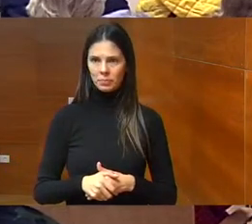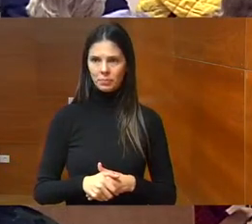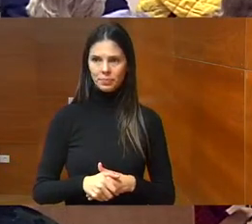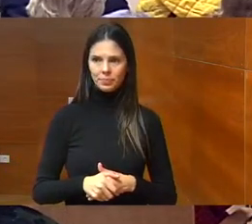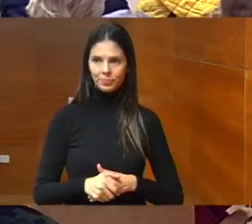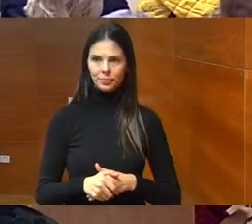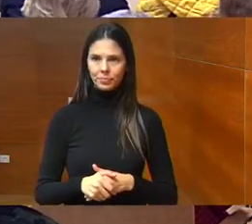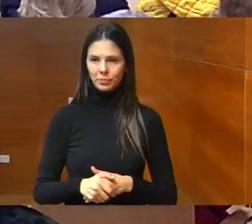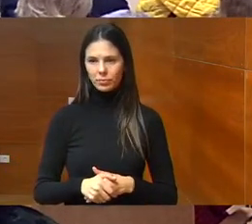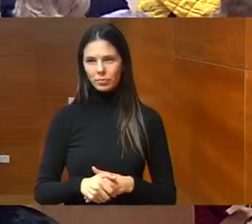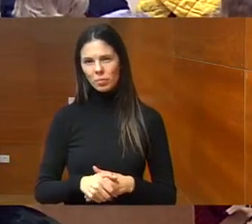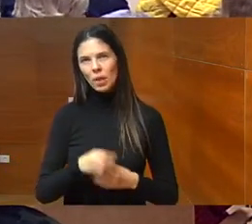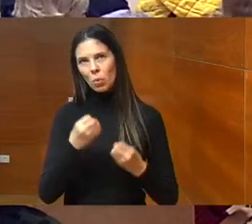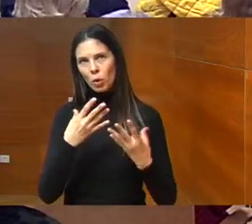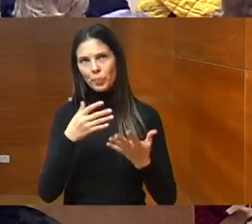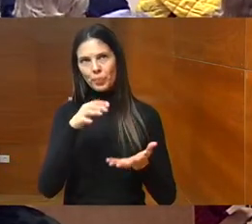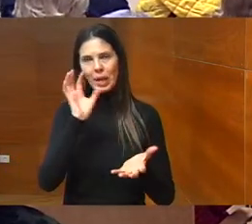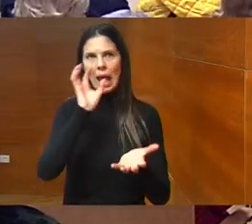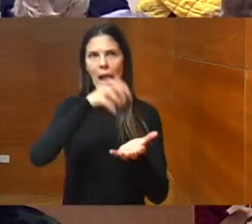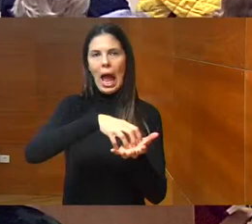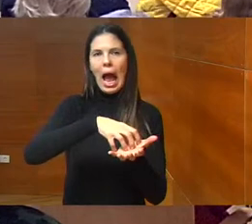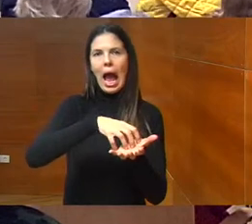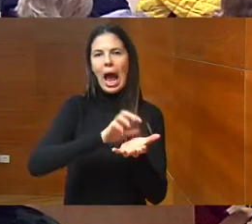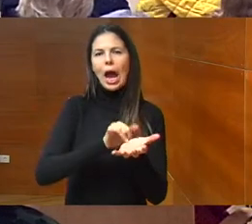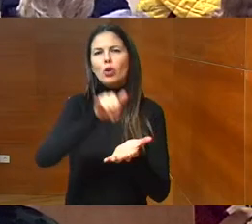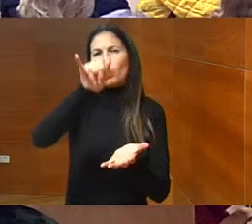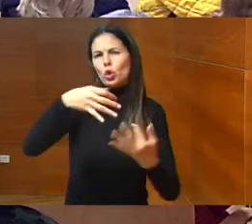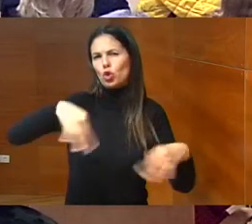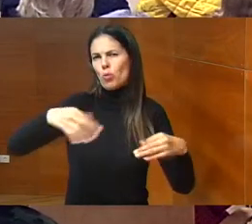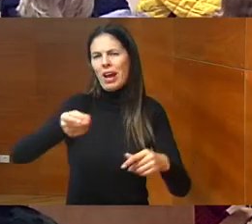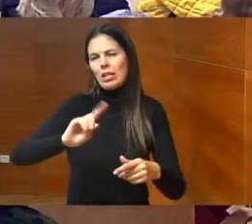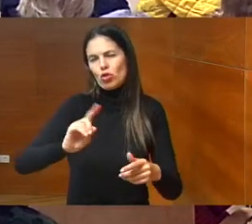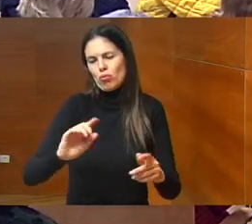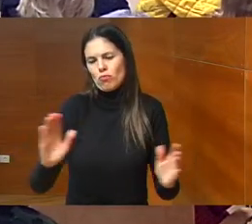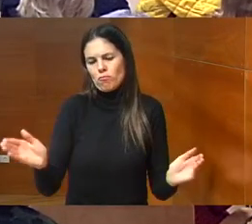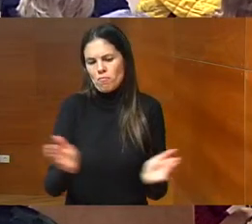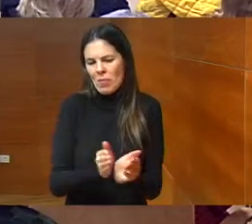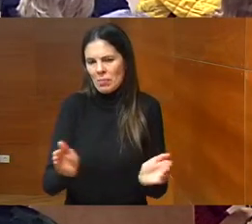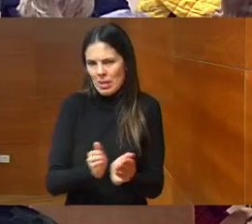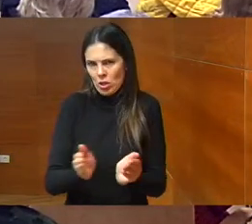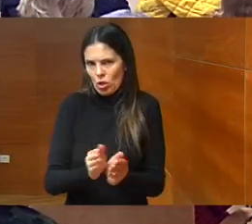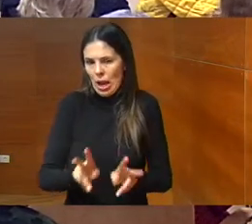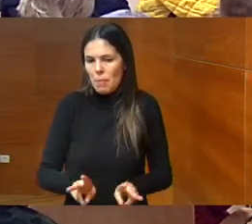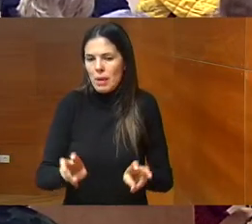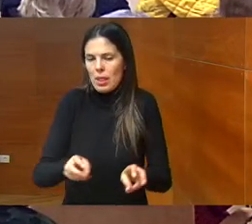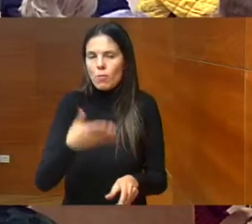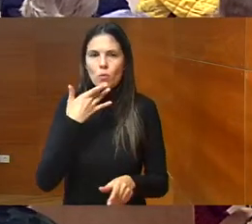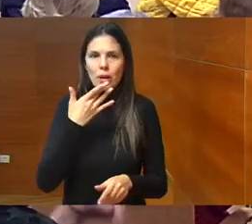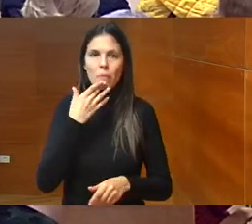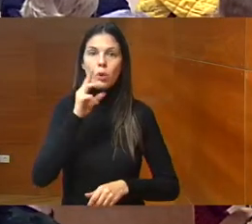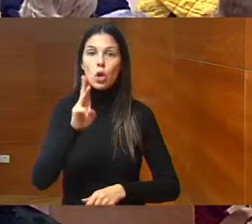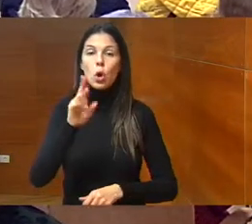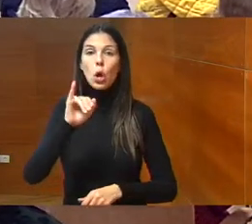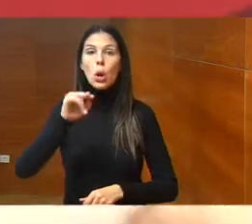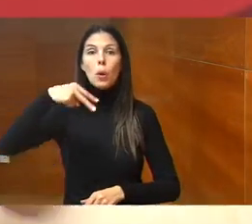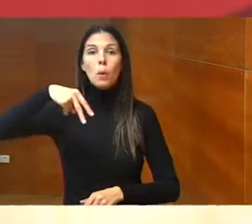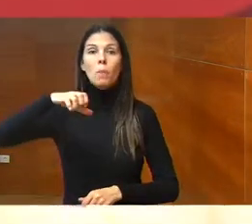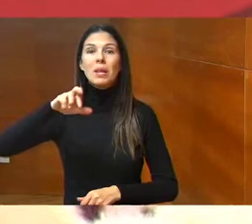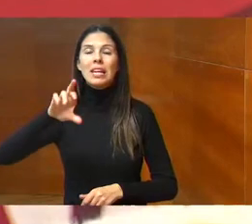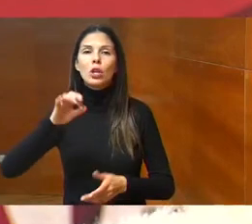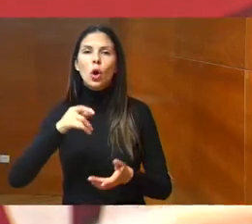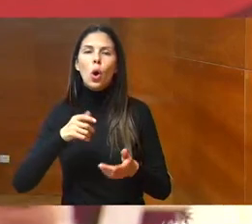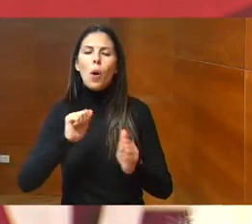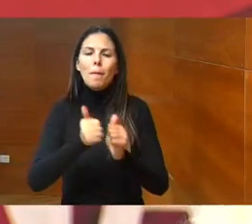no hubieran aeropuertos eran aeródromos a principios de Aviación pues por ejemplo Piñero los pilotos eran